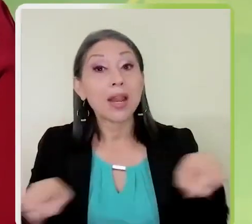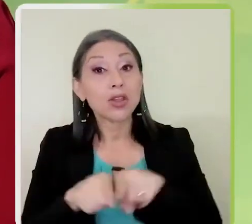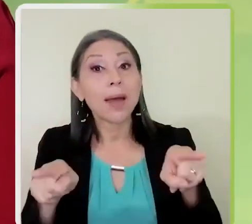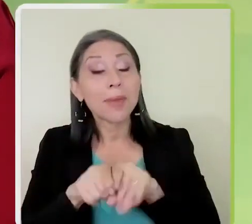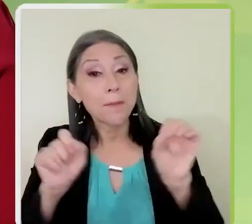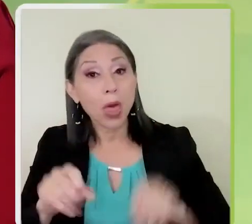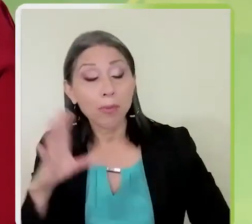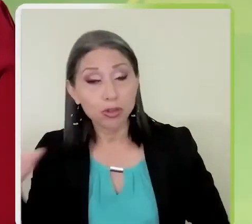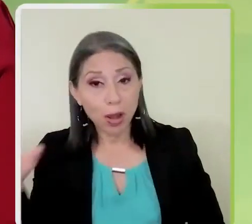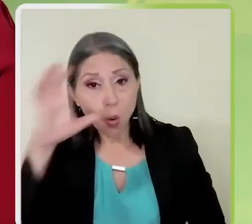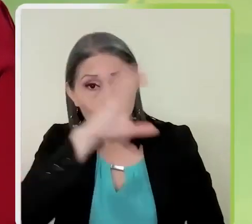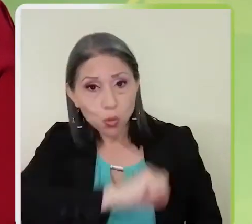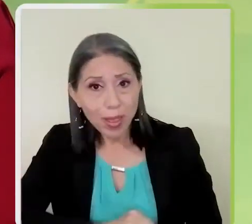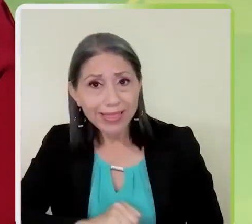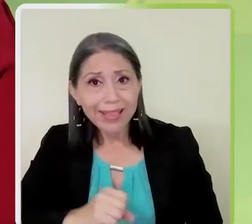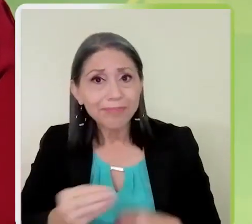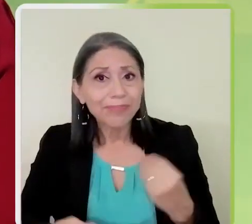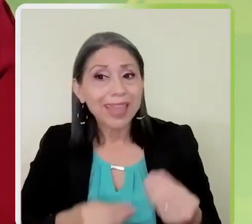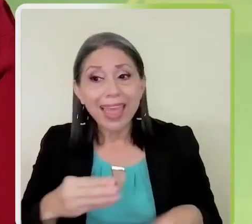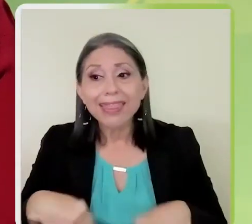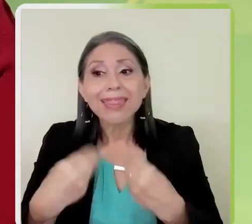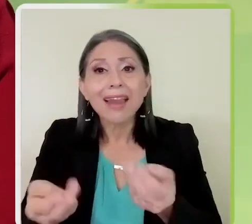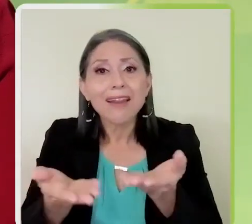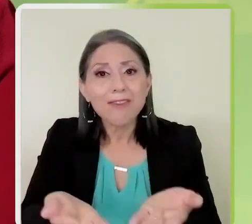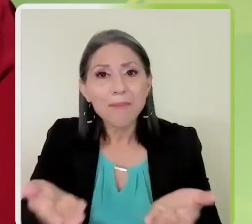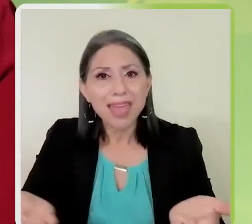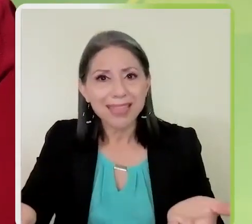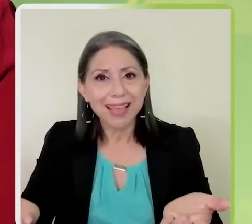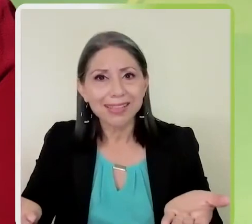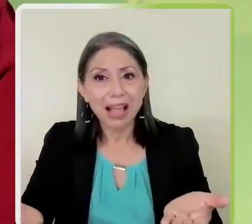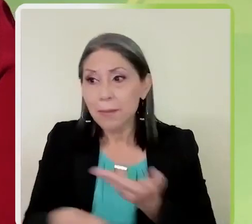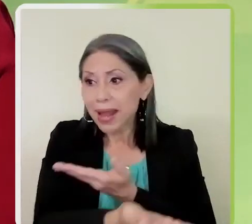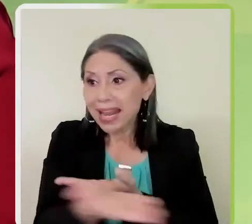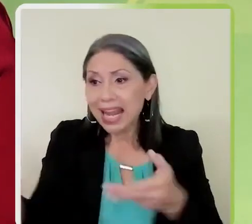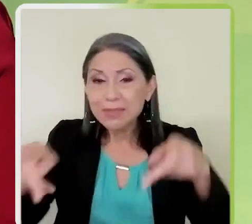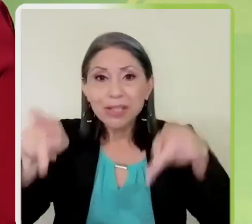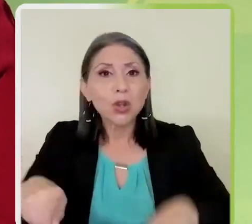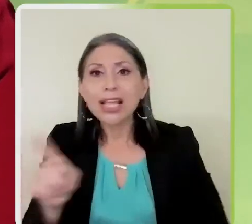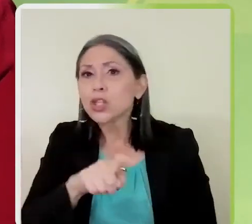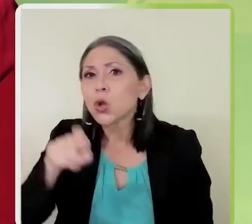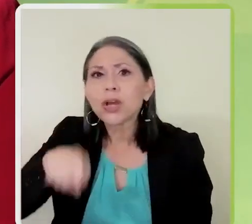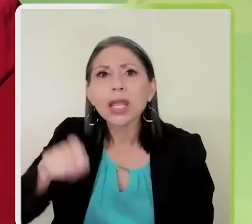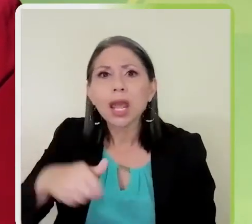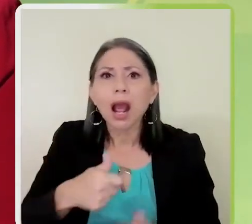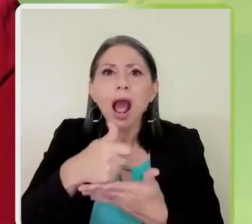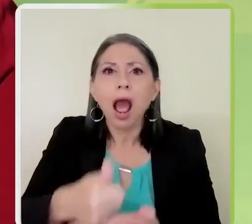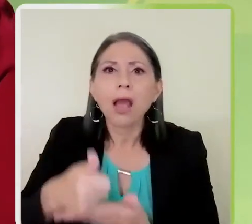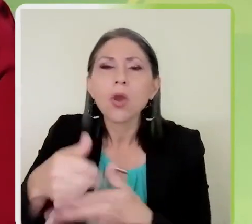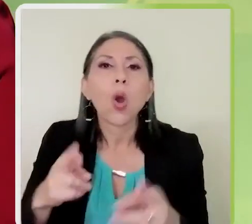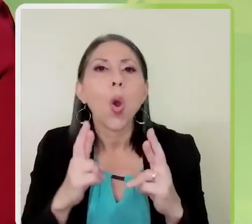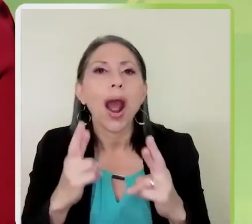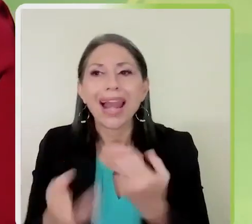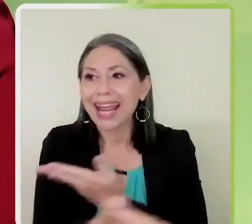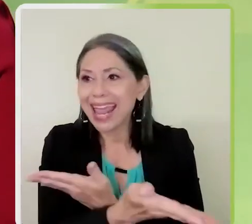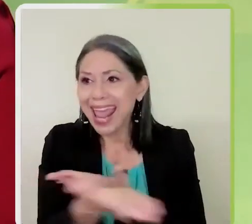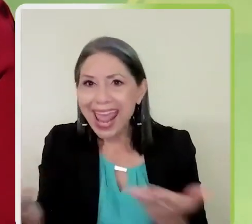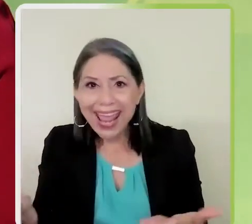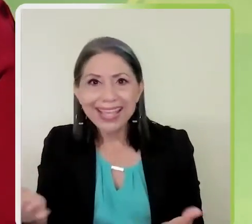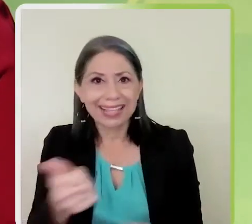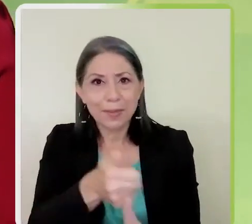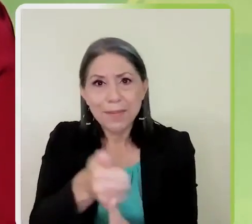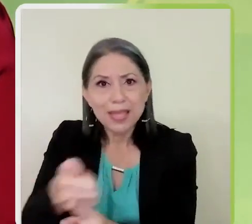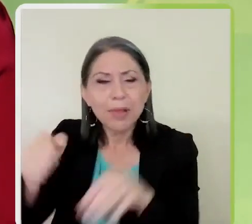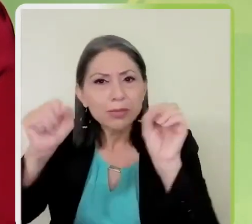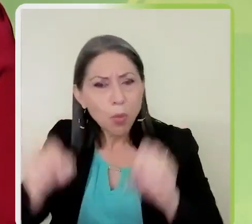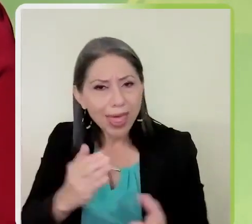de dar herramientas para que las personas no requieran de esta ayuda humanitaria, sino que ojalá puedan tener